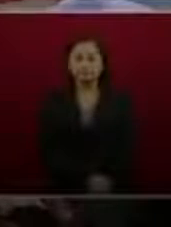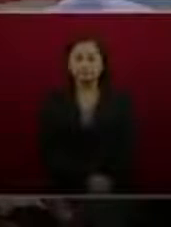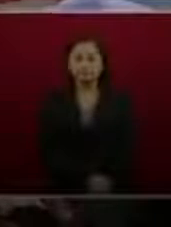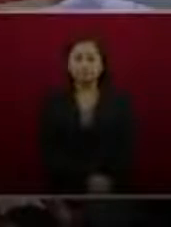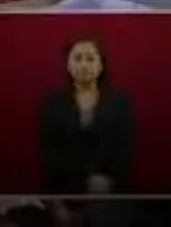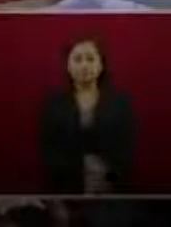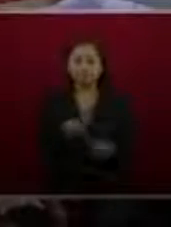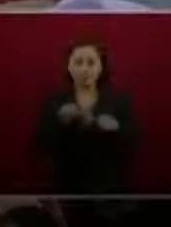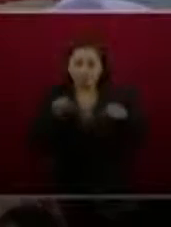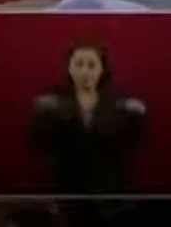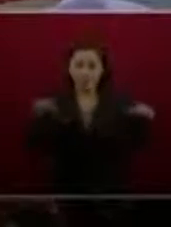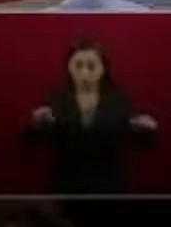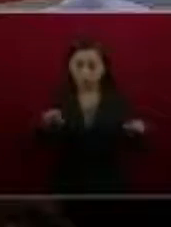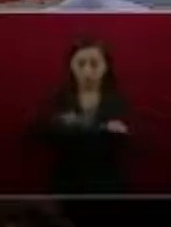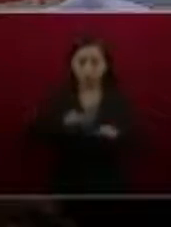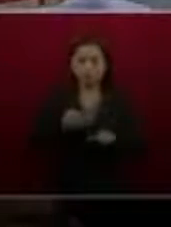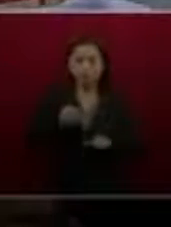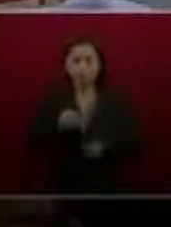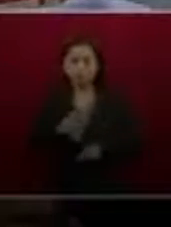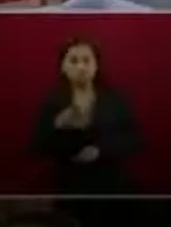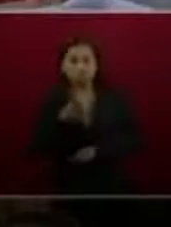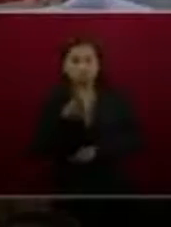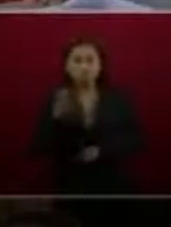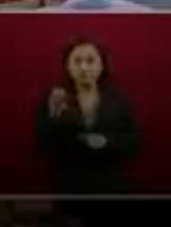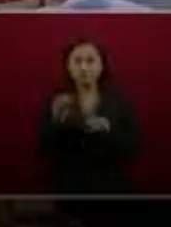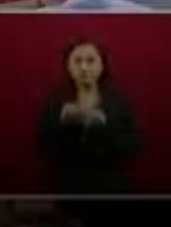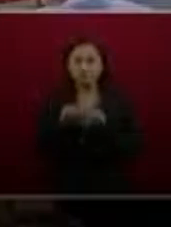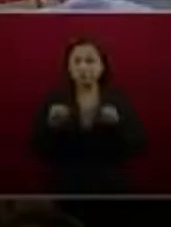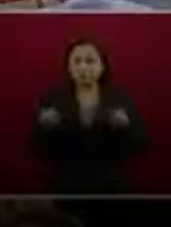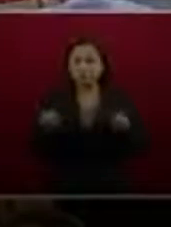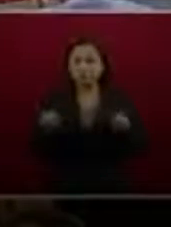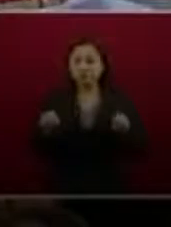Alrededor de 300 metros. ¿Cuánto?